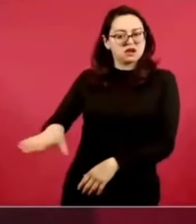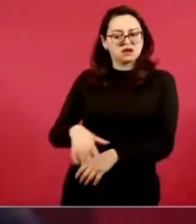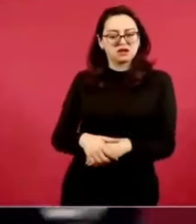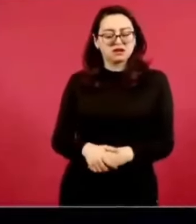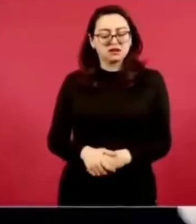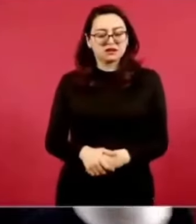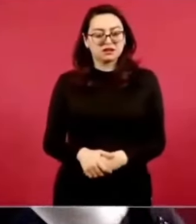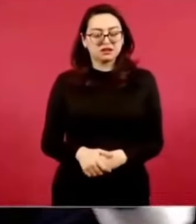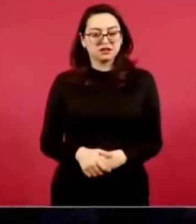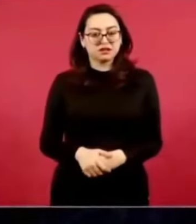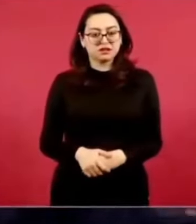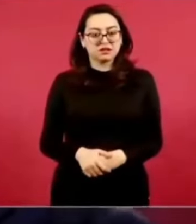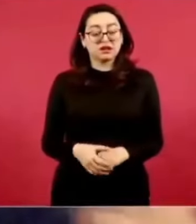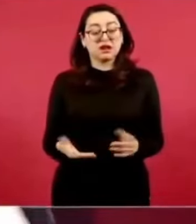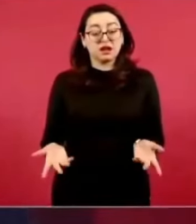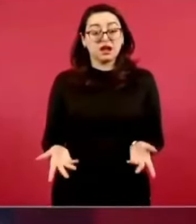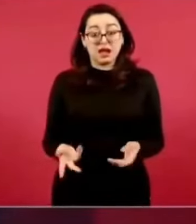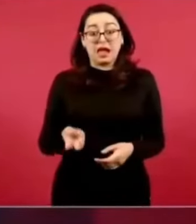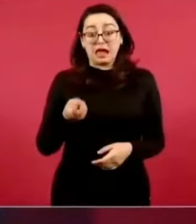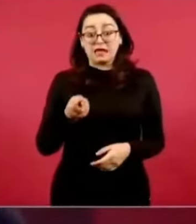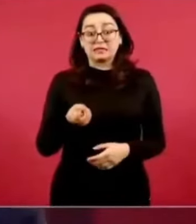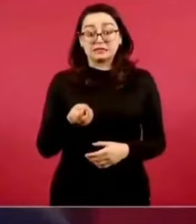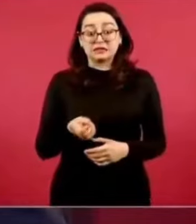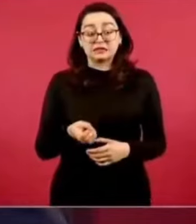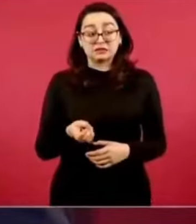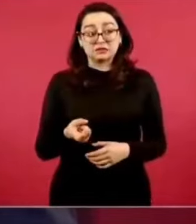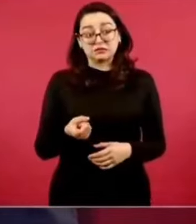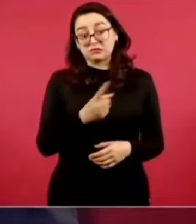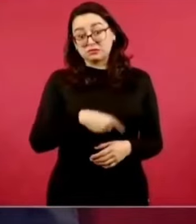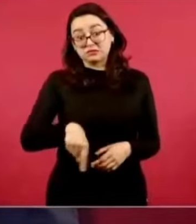Eso era lo que quería.